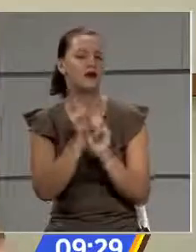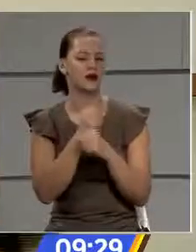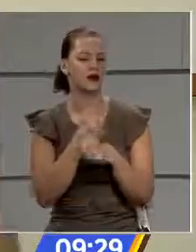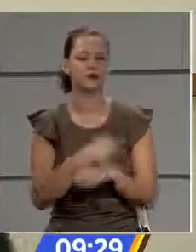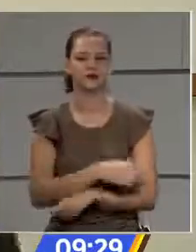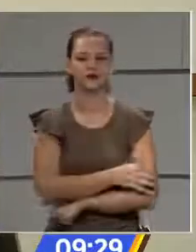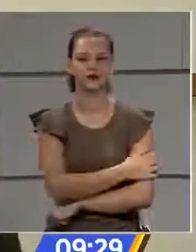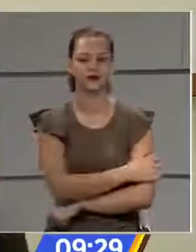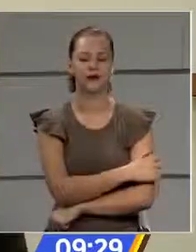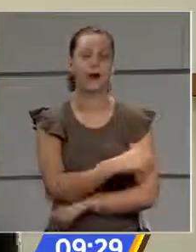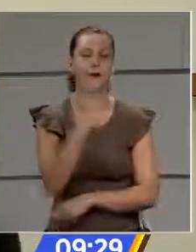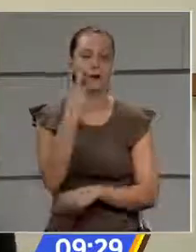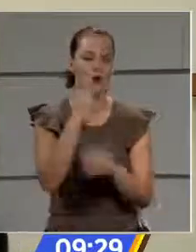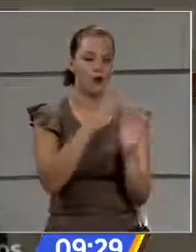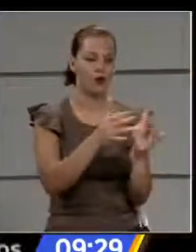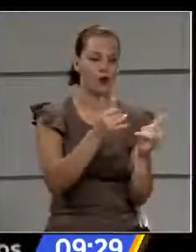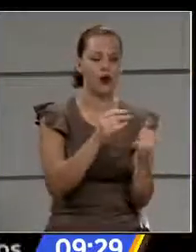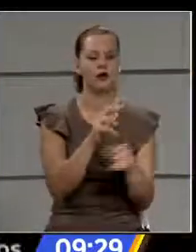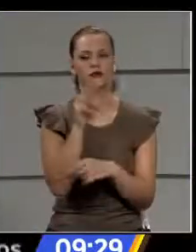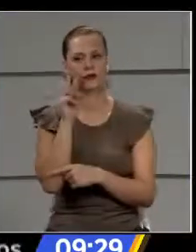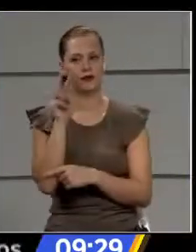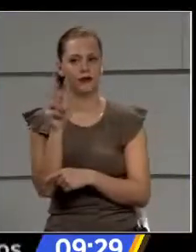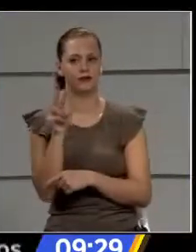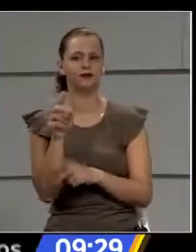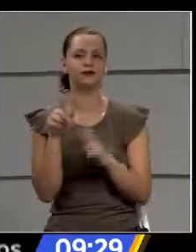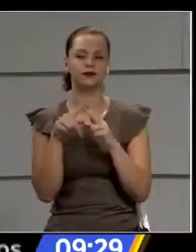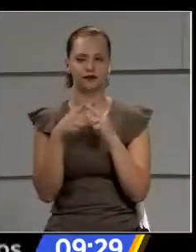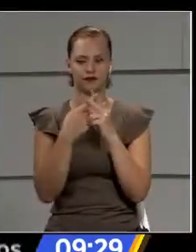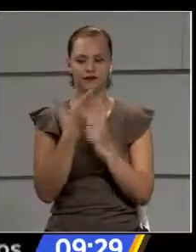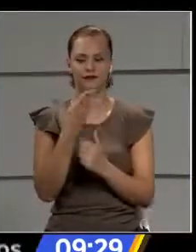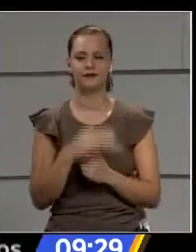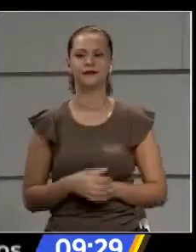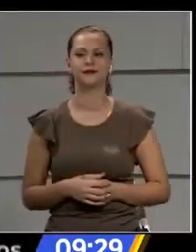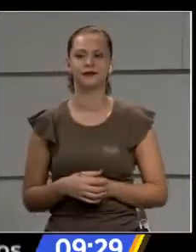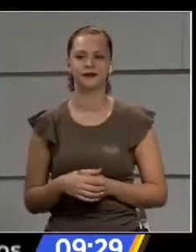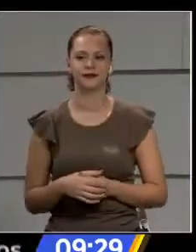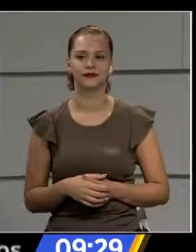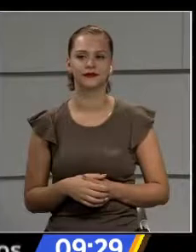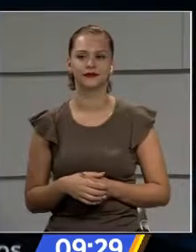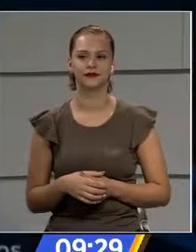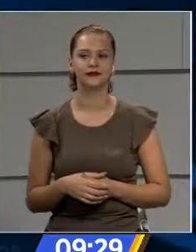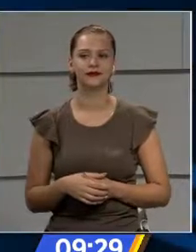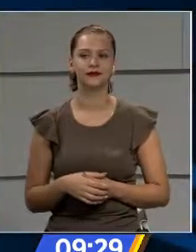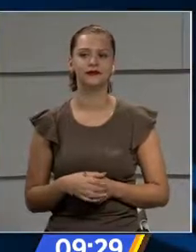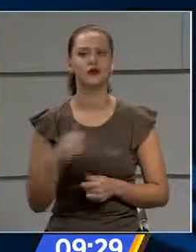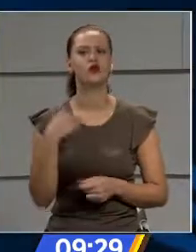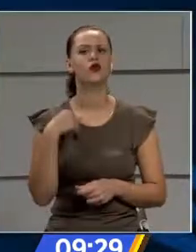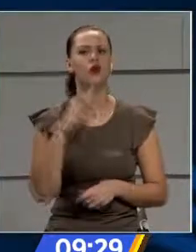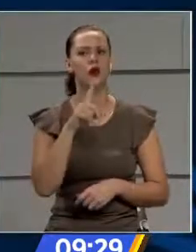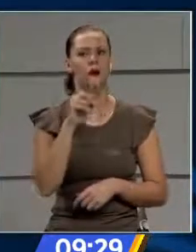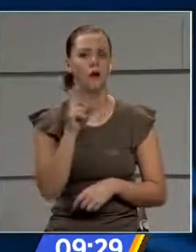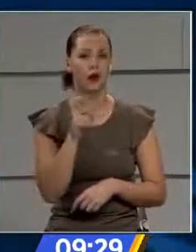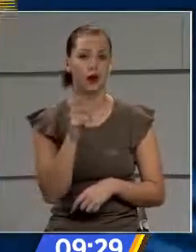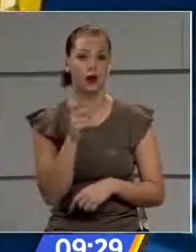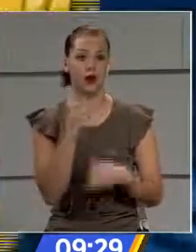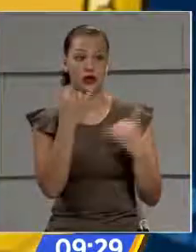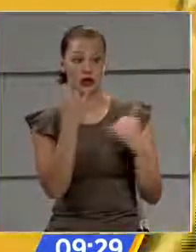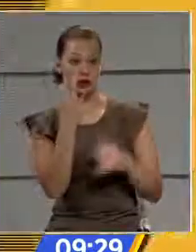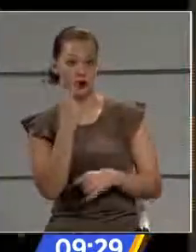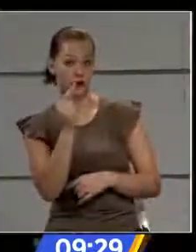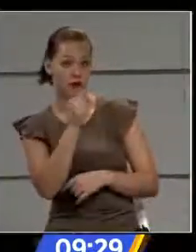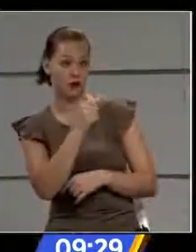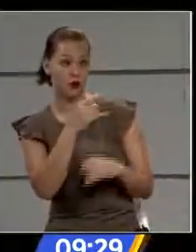vamos a ver y después a jugar. Muy bien. Entonces, yo le pregunto, Caro, según lo que vimos ahora